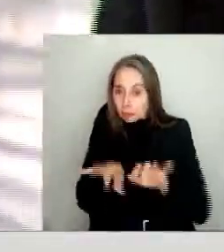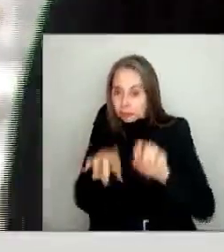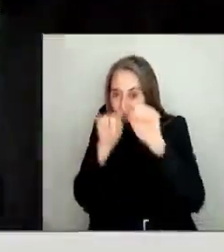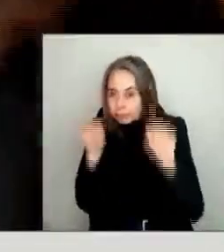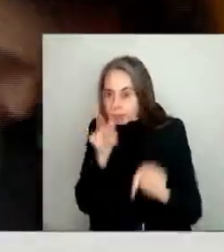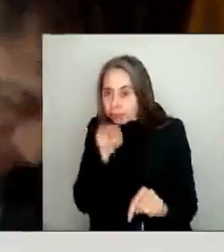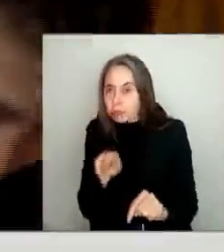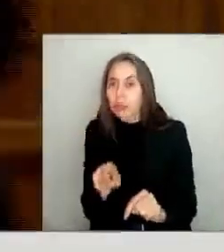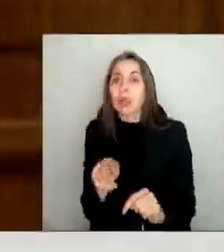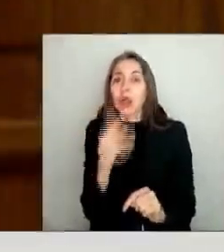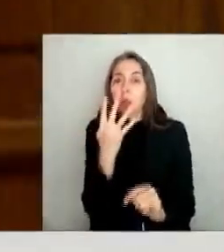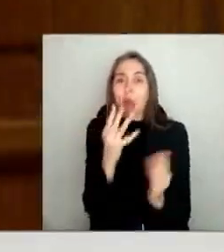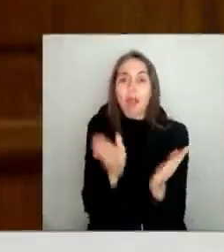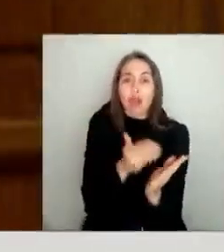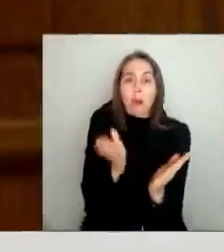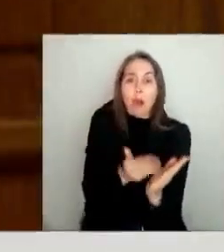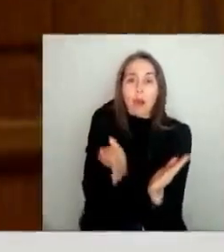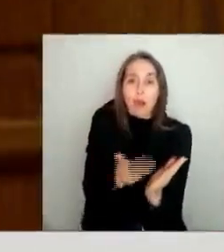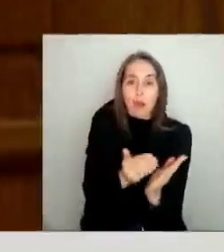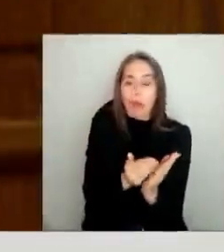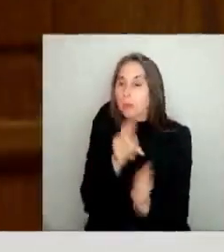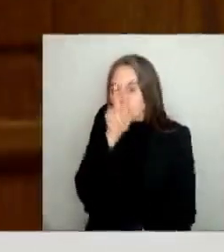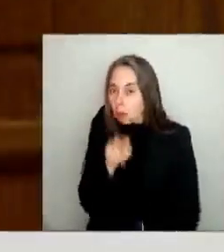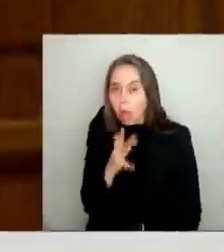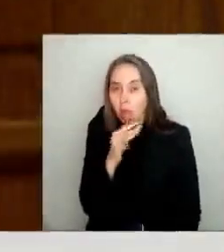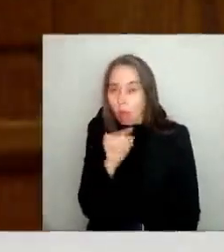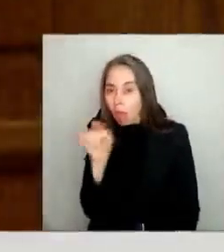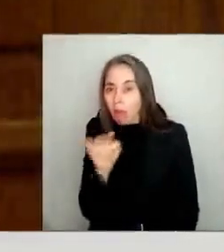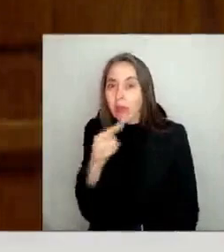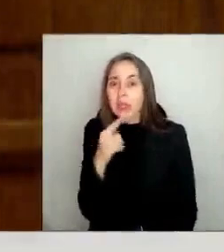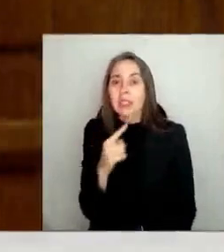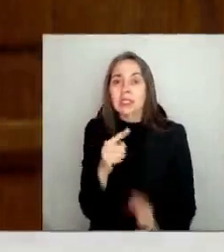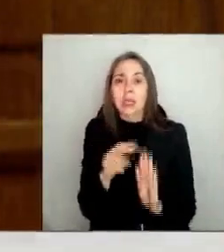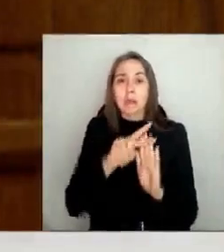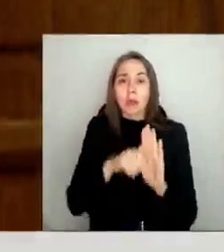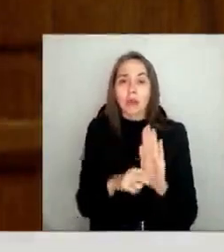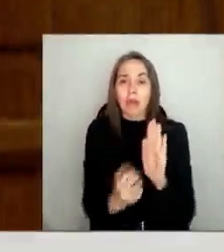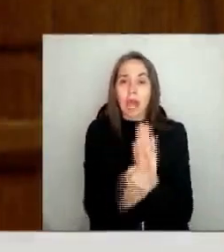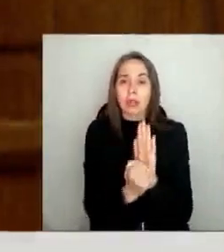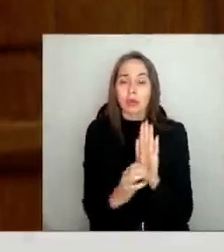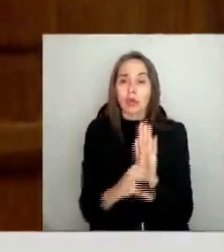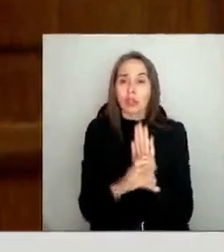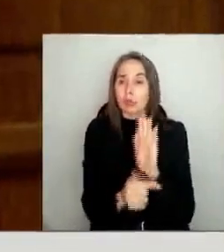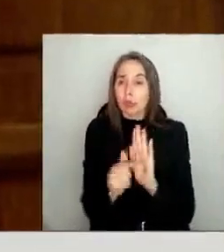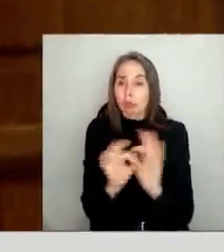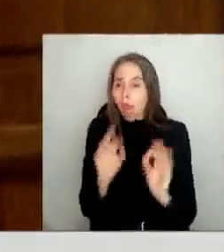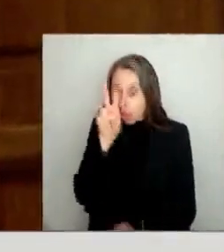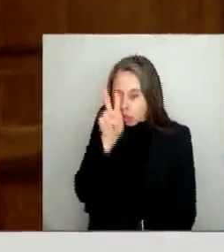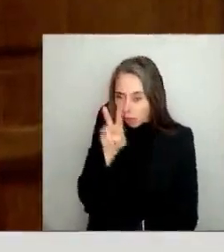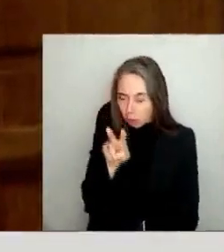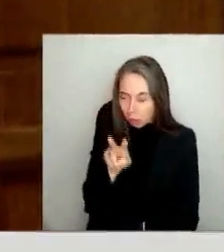páginas en ninguna parte se modifica algún artículo de la Constitución se